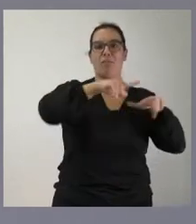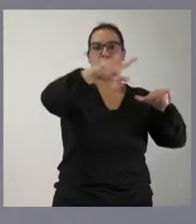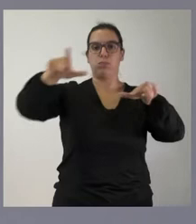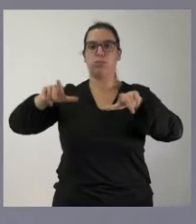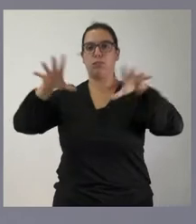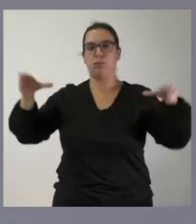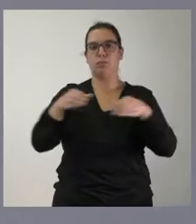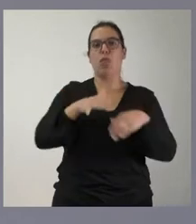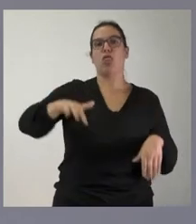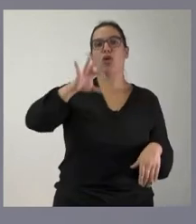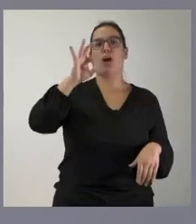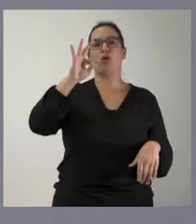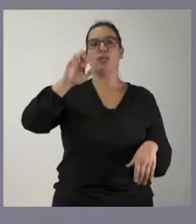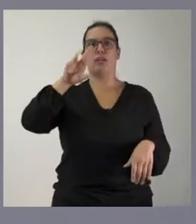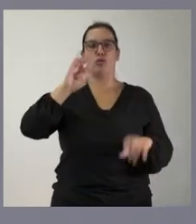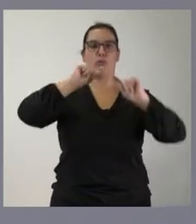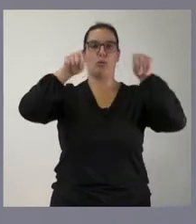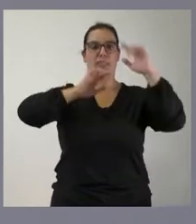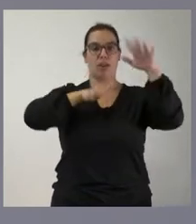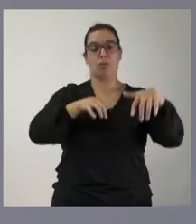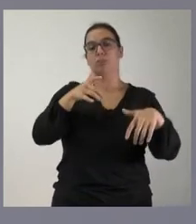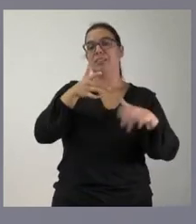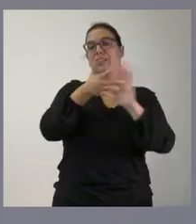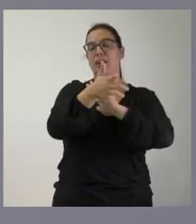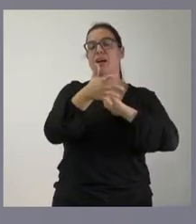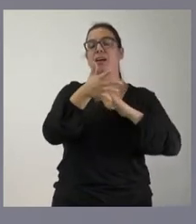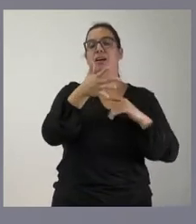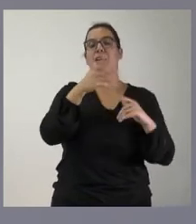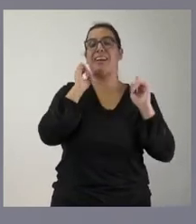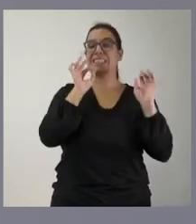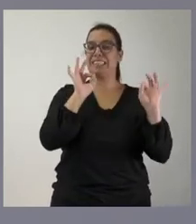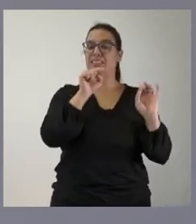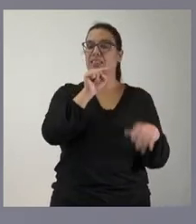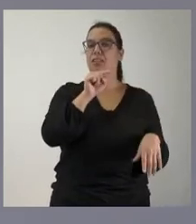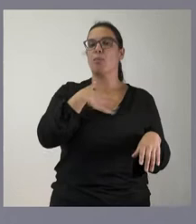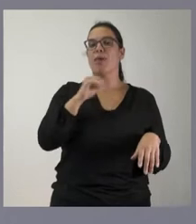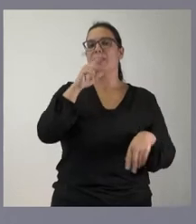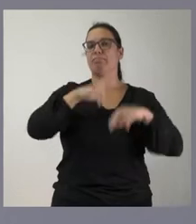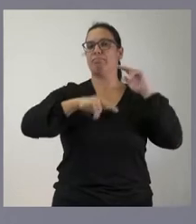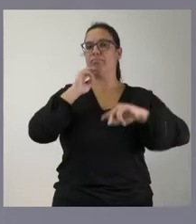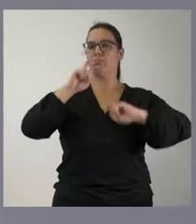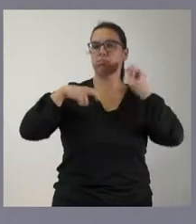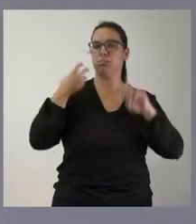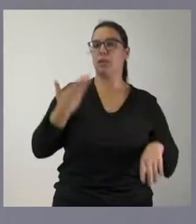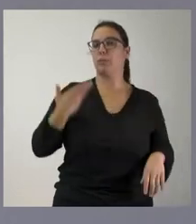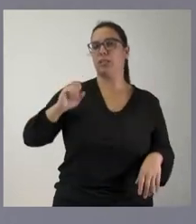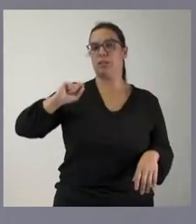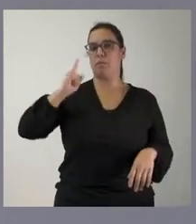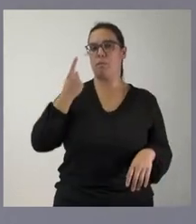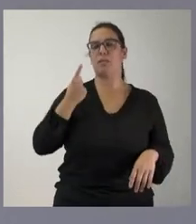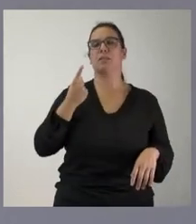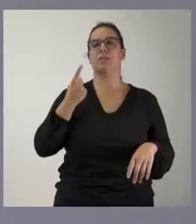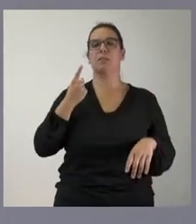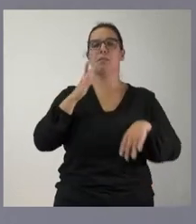de los oteros en León estamos hablando en este caso concreto quizá de una de las obras más importantes desde el punto de vista